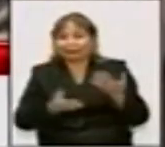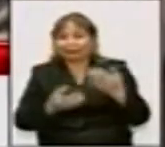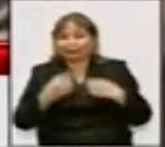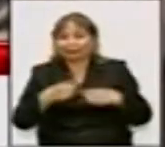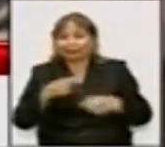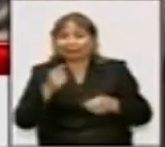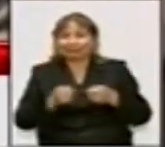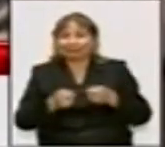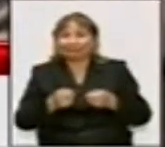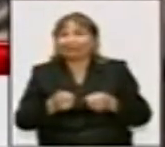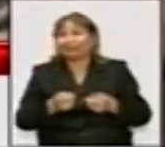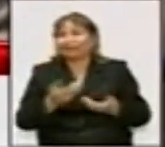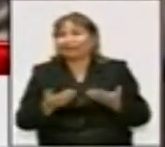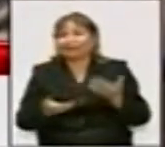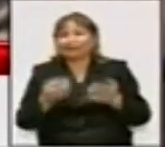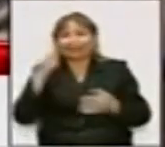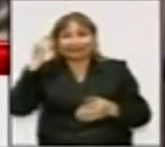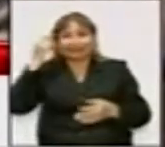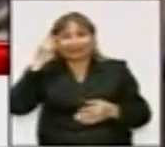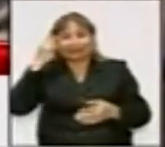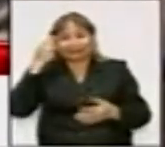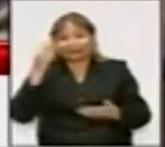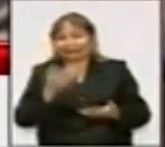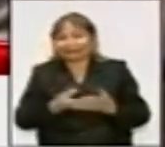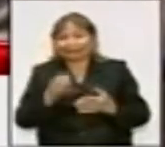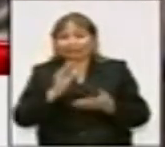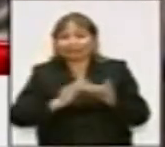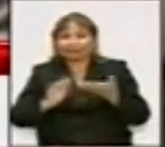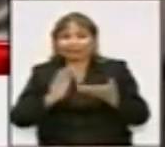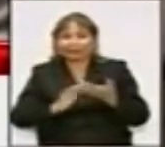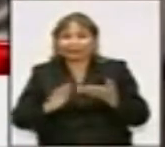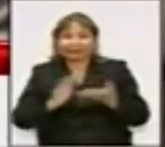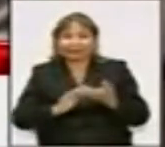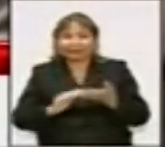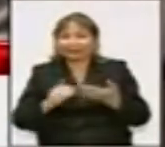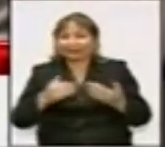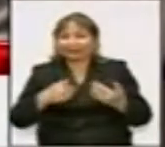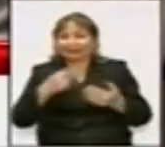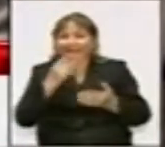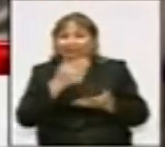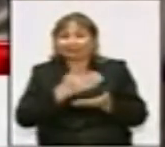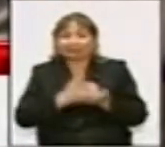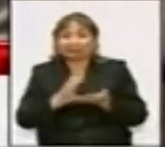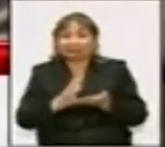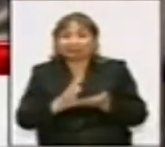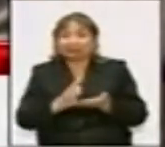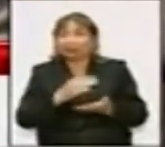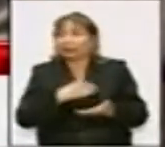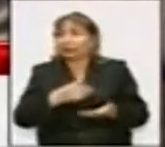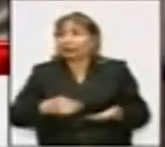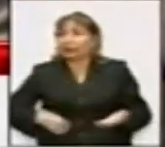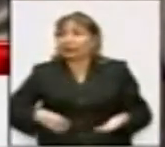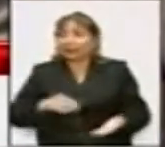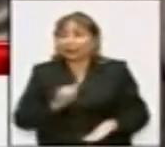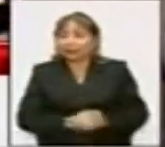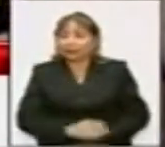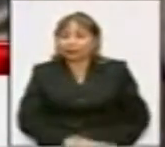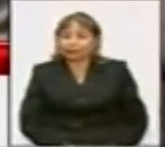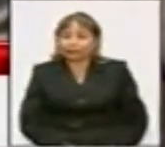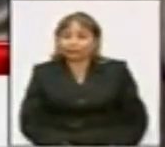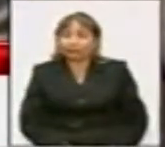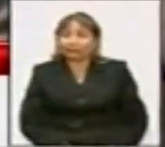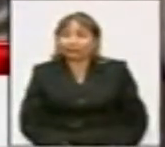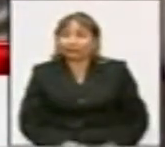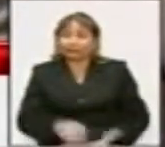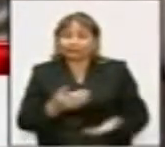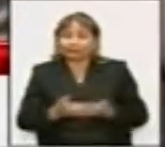elementos políticamente no justiciables o sea si yo interpeló a un ministro y lo censuró no puedo ir al poder